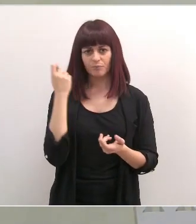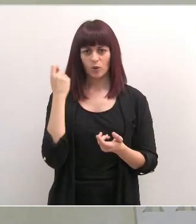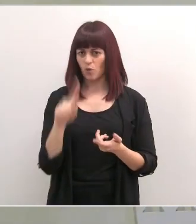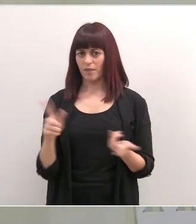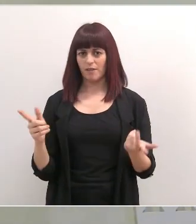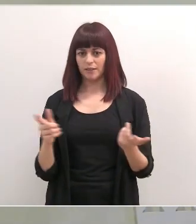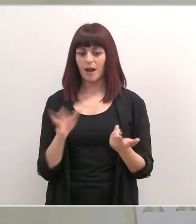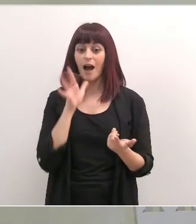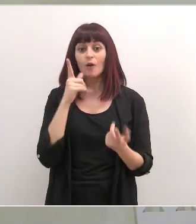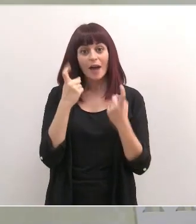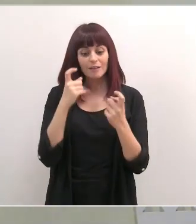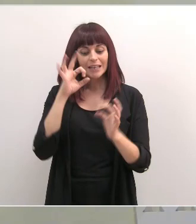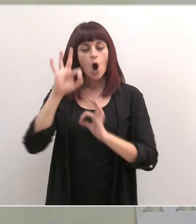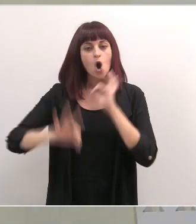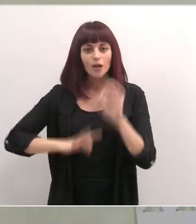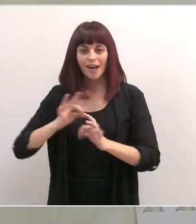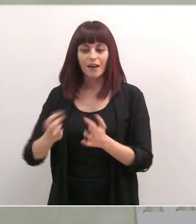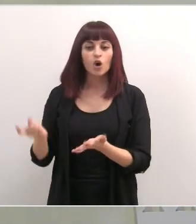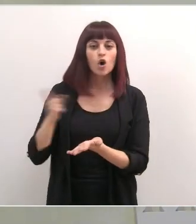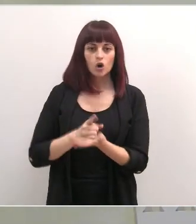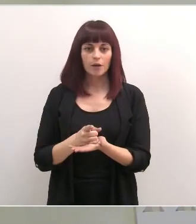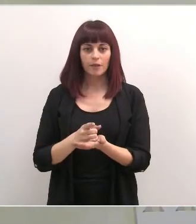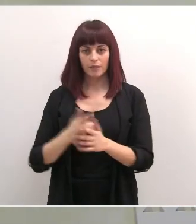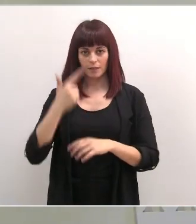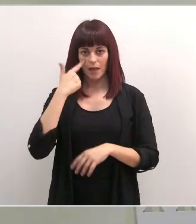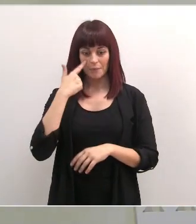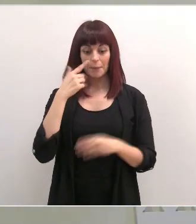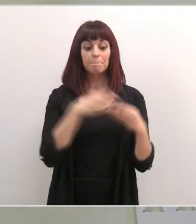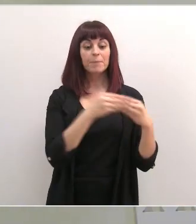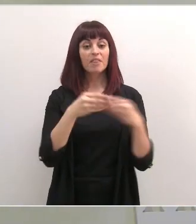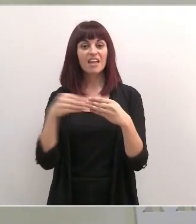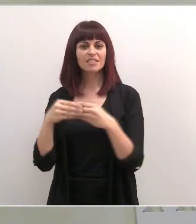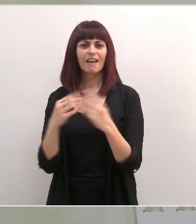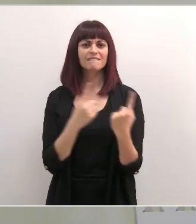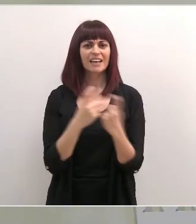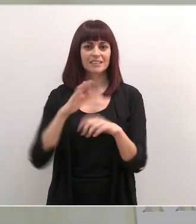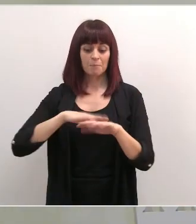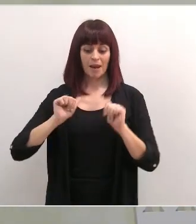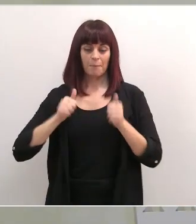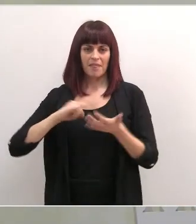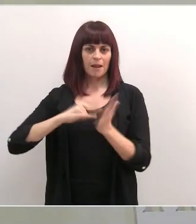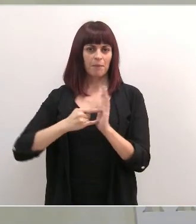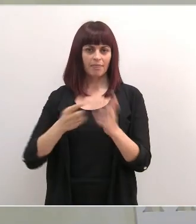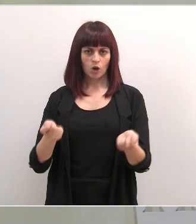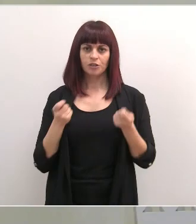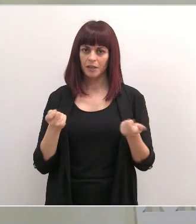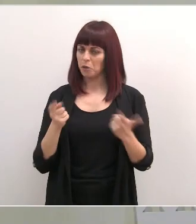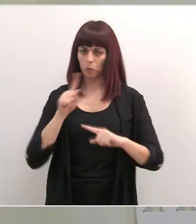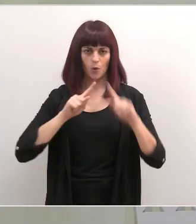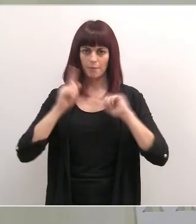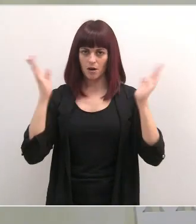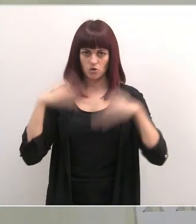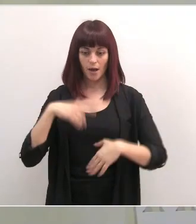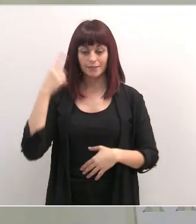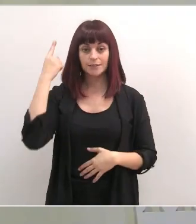sino reorganizarnos para poder dar la asistencia que requieren los pacientes para poner en marcha el plan de contingencia. Pero no, en eso no hay problema.